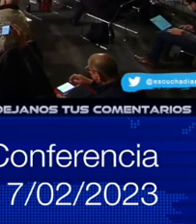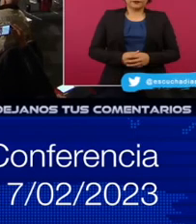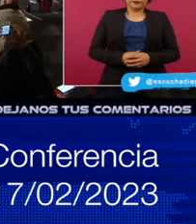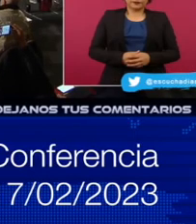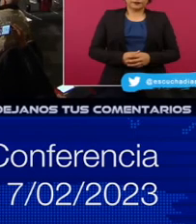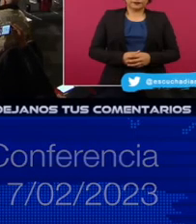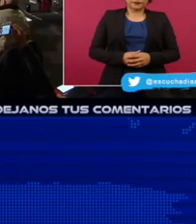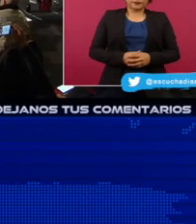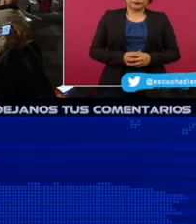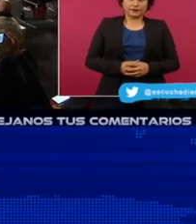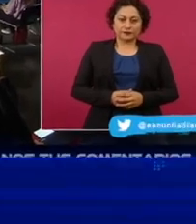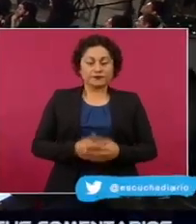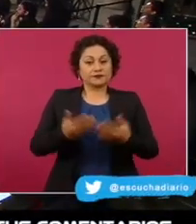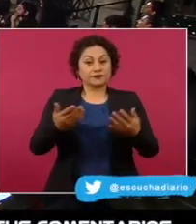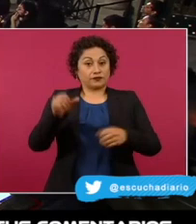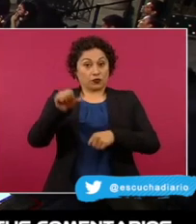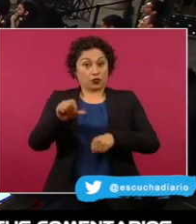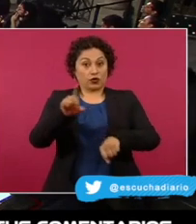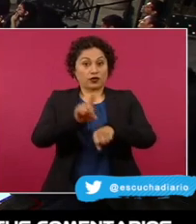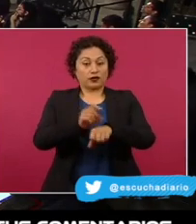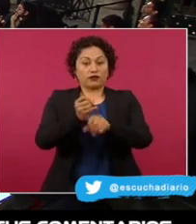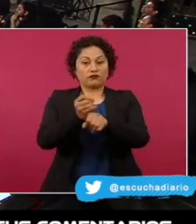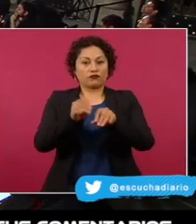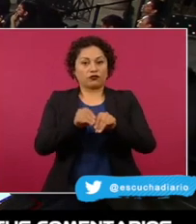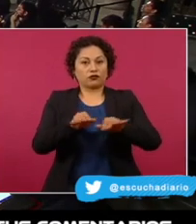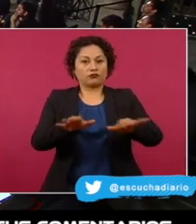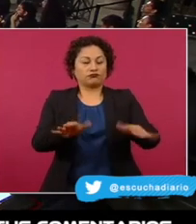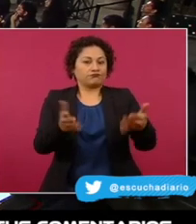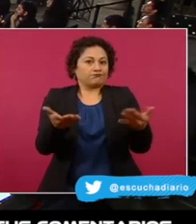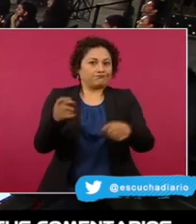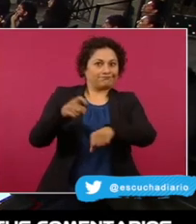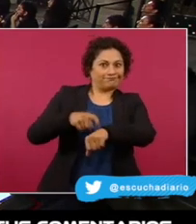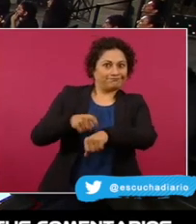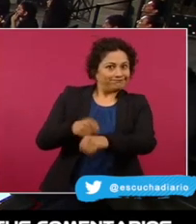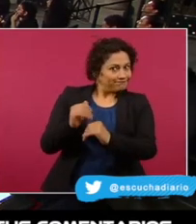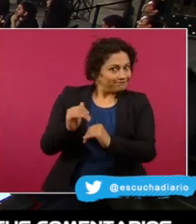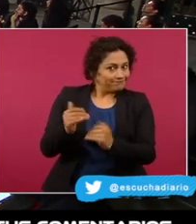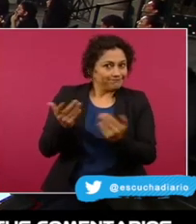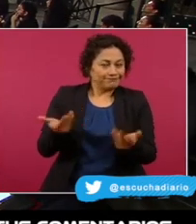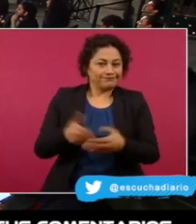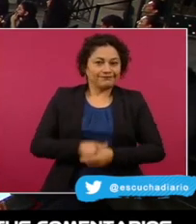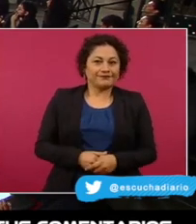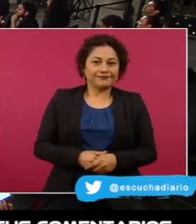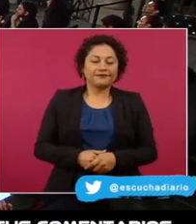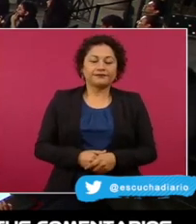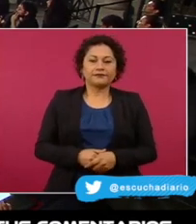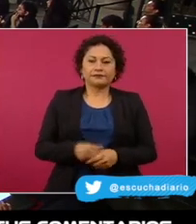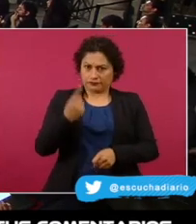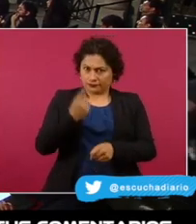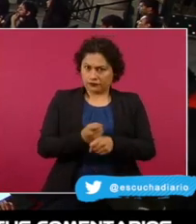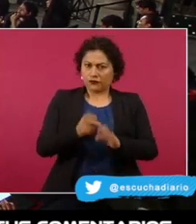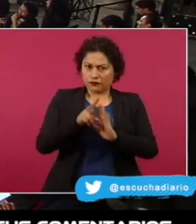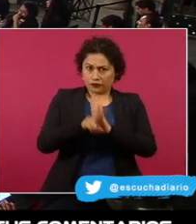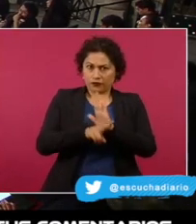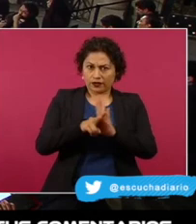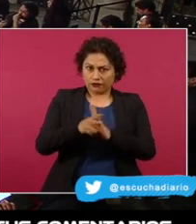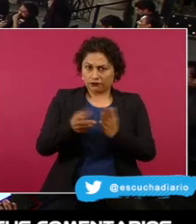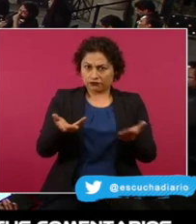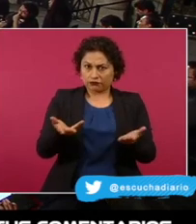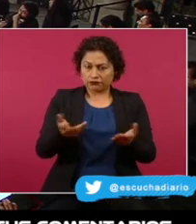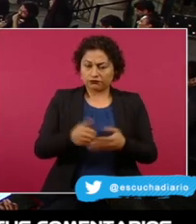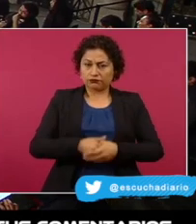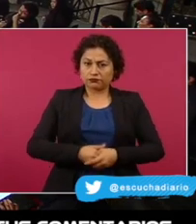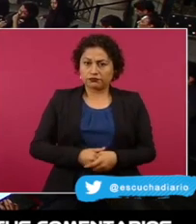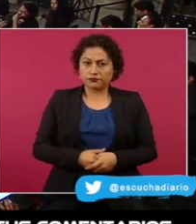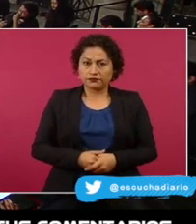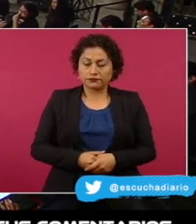hasta donde alcance. El presidente desde Sonora, por conducto de Alfonso Durazo, gobernador del estado, dio a conocer que hay una